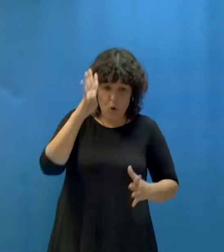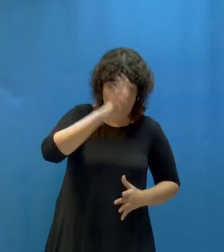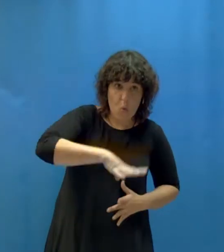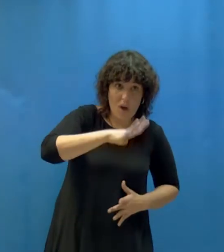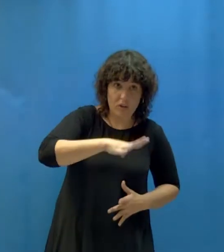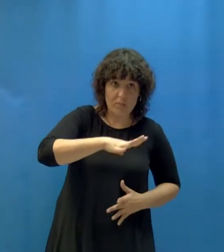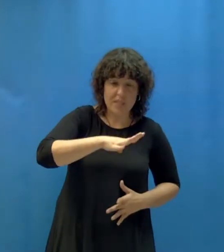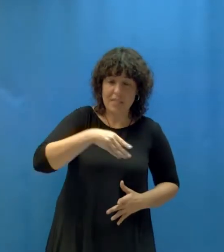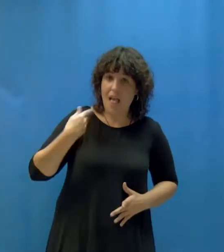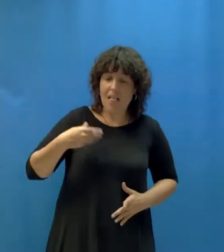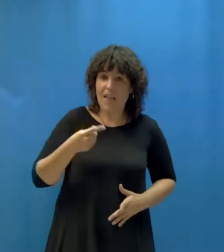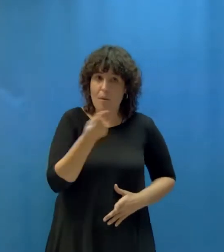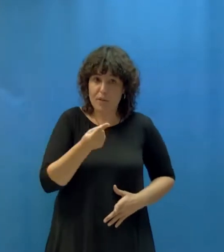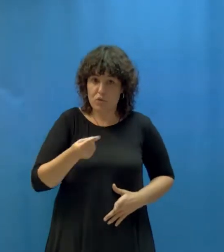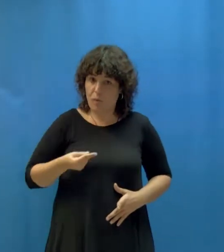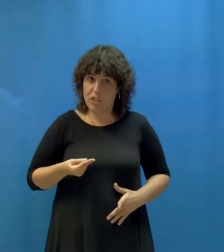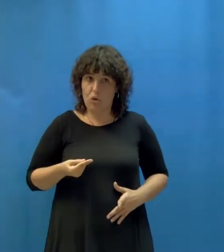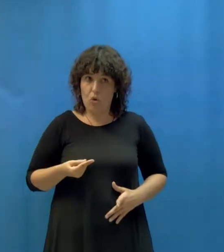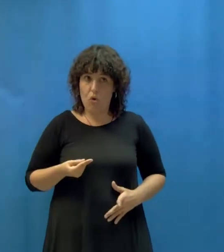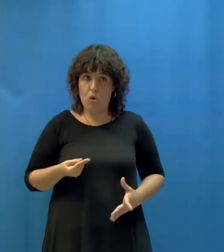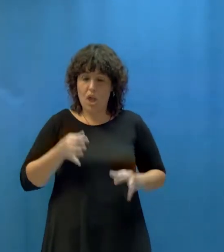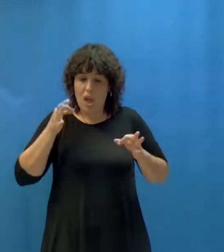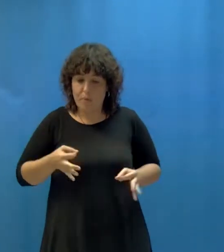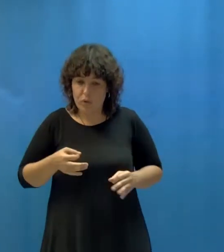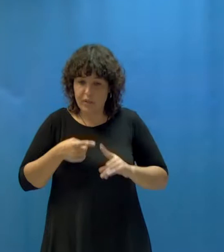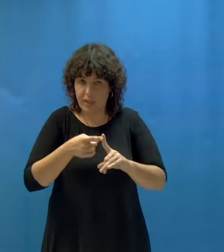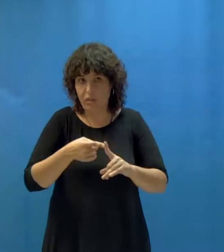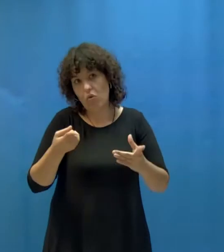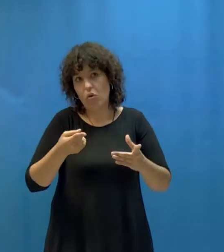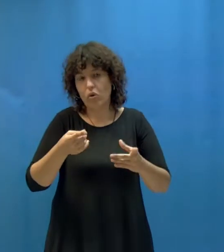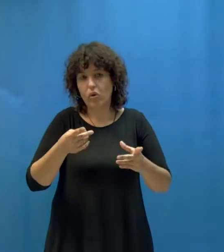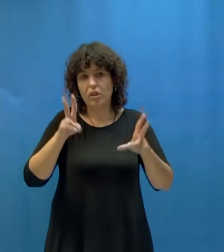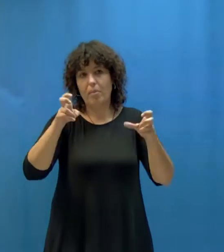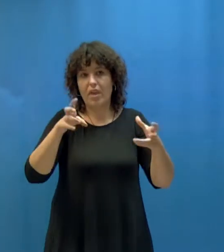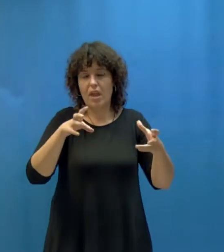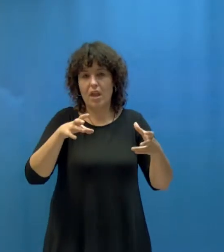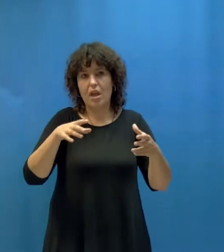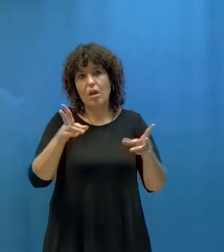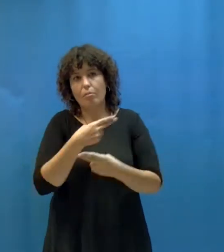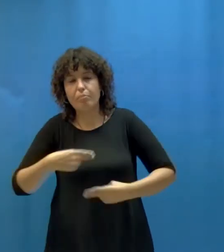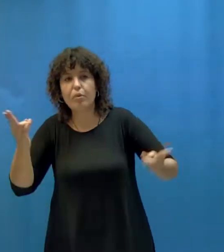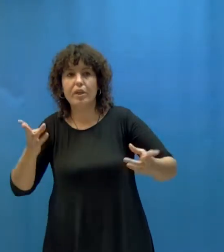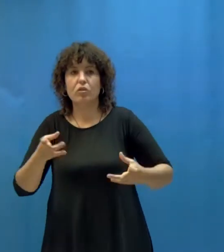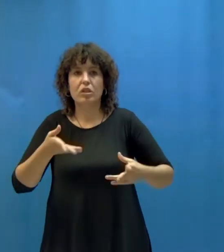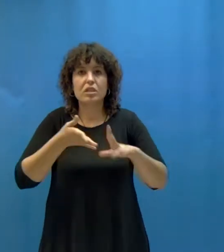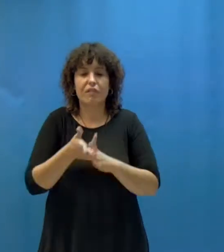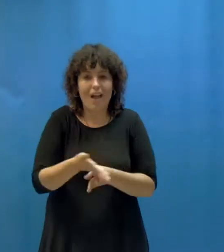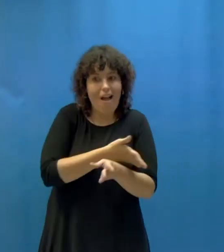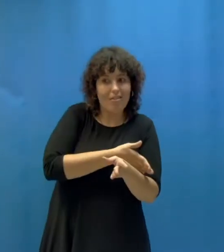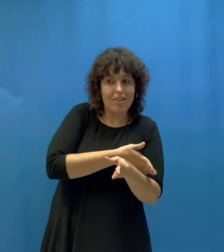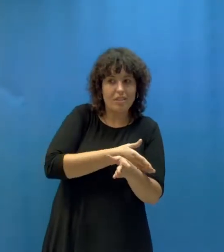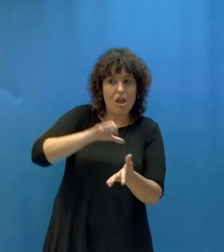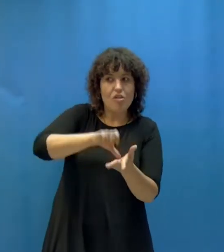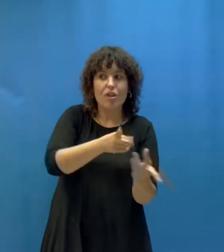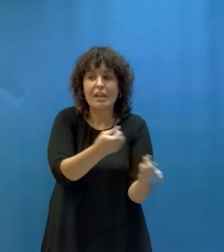presupuestaria prevista, por ejemplo, para la colocación de vallas en la vía pública. Eso es ineficacia y es no planificar lo que la ciudad